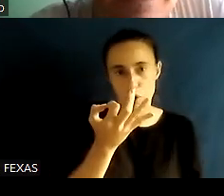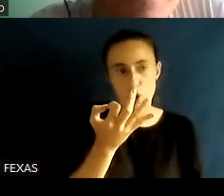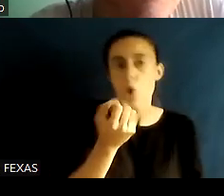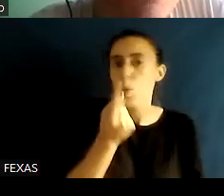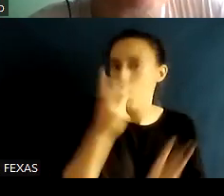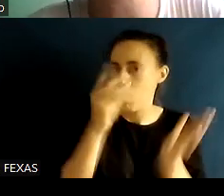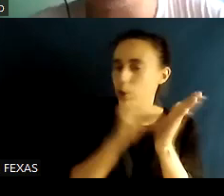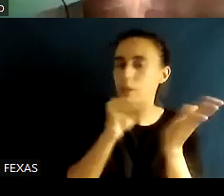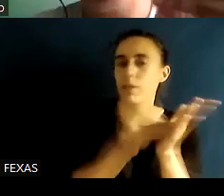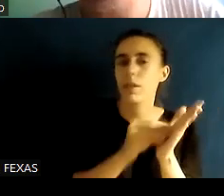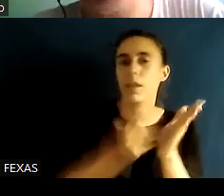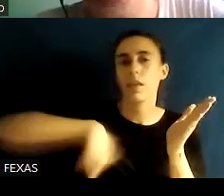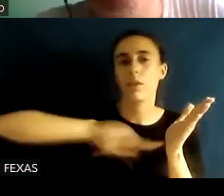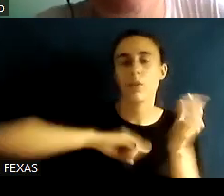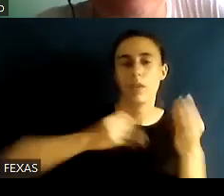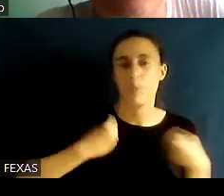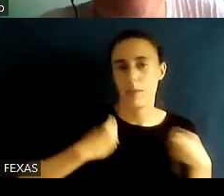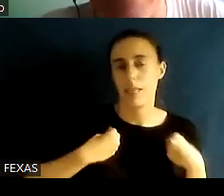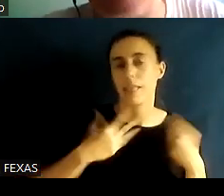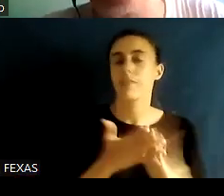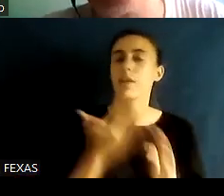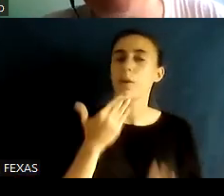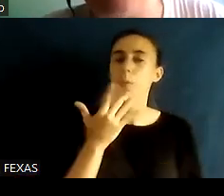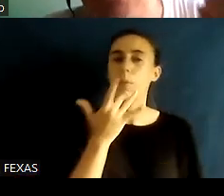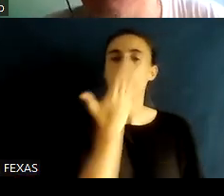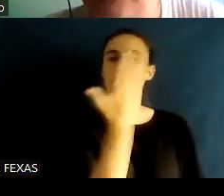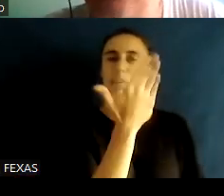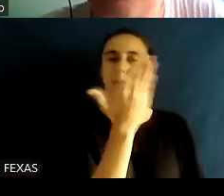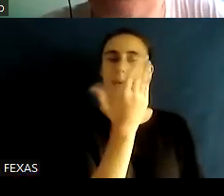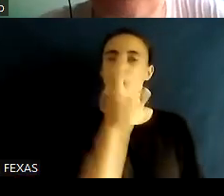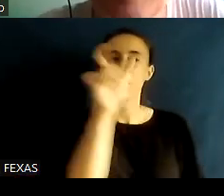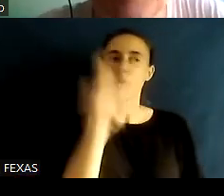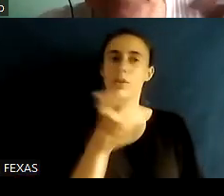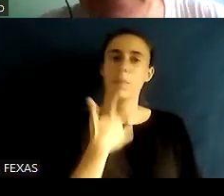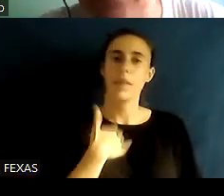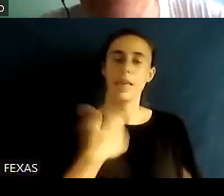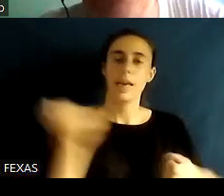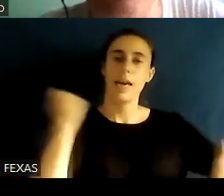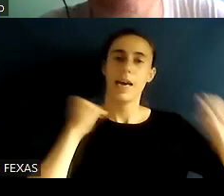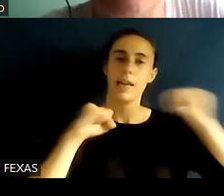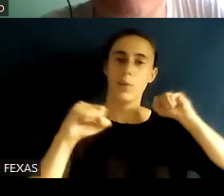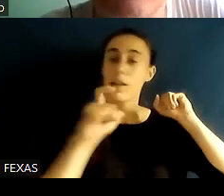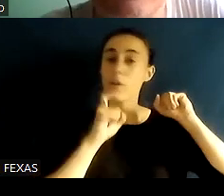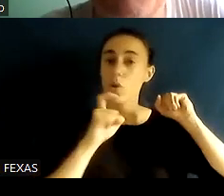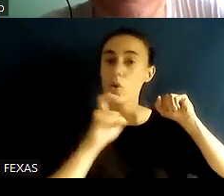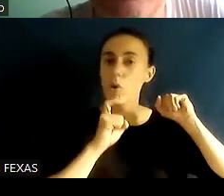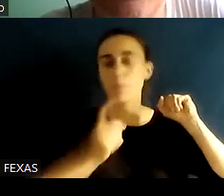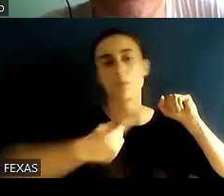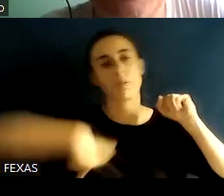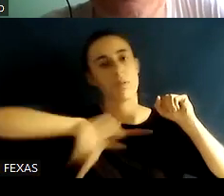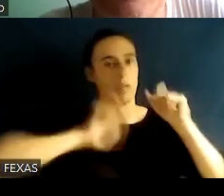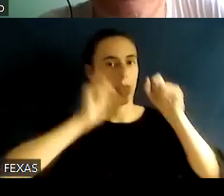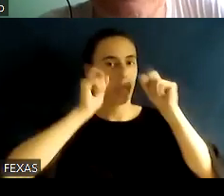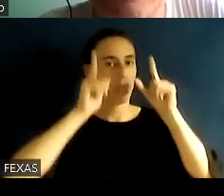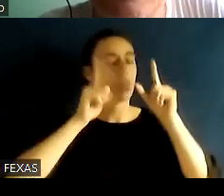porque realmente poner un espejo delante, o sea, que alguien nos diga cómo estamos actuando, muchas veces permite que nos demos cuenta de determinadas